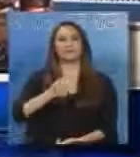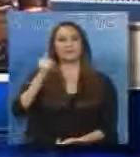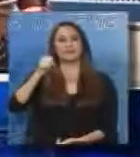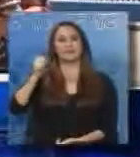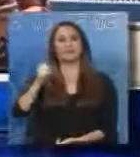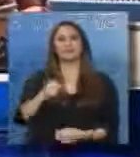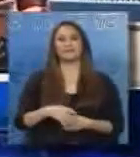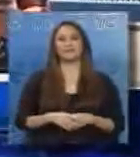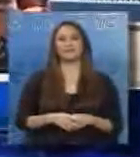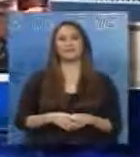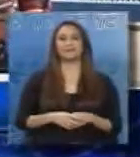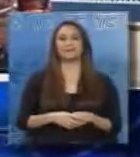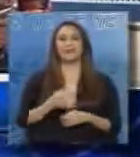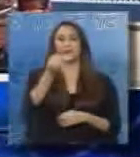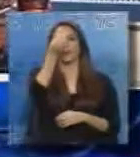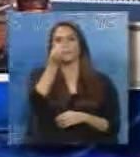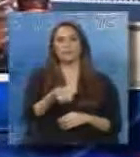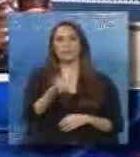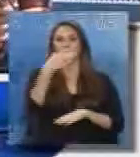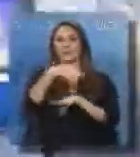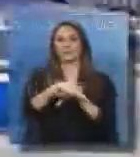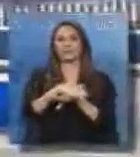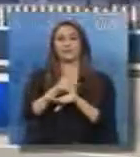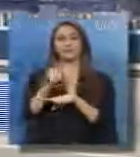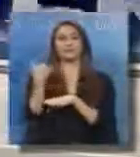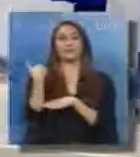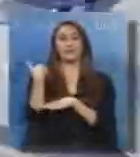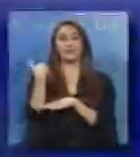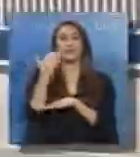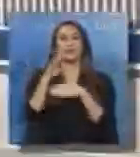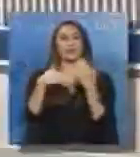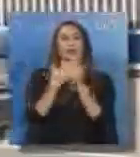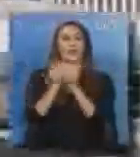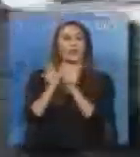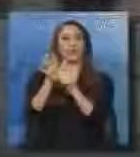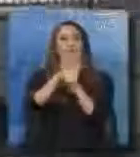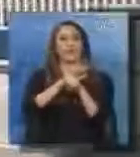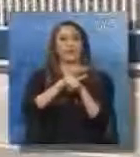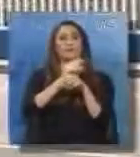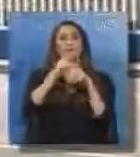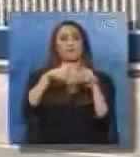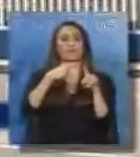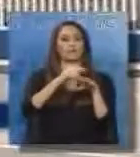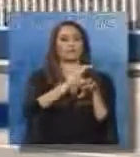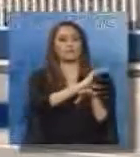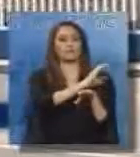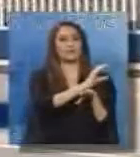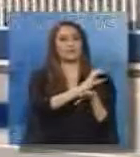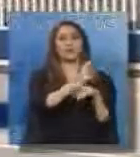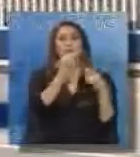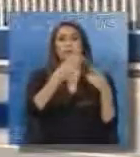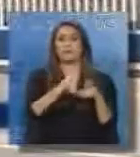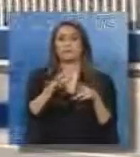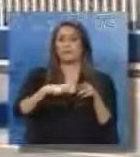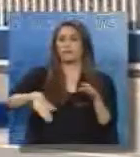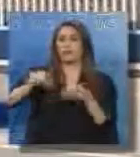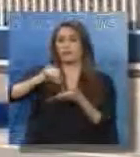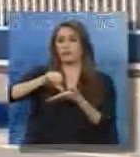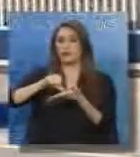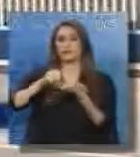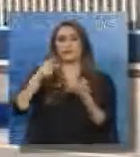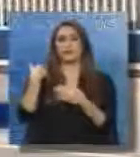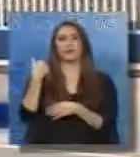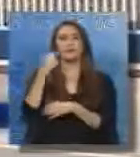compañeros en estudios, amigos televidentes, buenas tardes. Con una capacidad de cobertura, tanto en las zonas urbanas como rurales, a través de